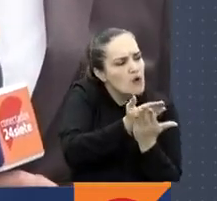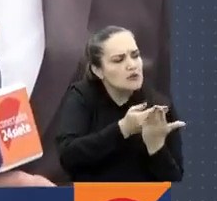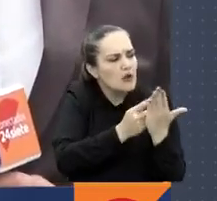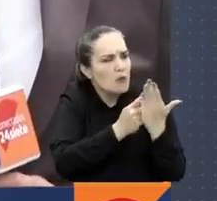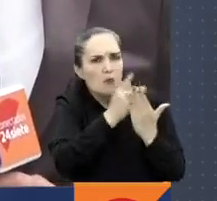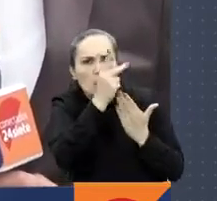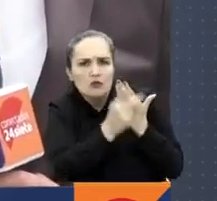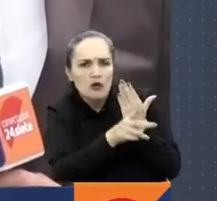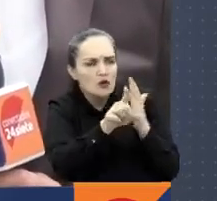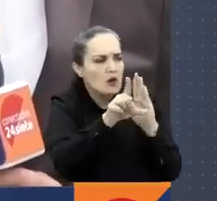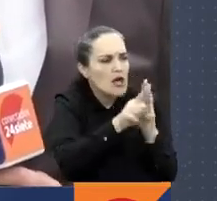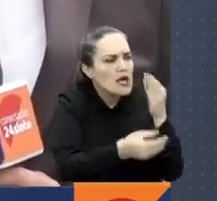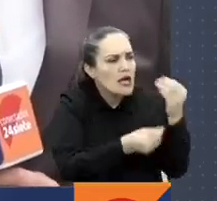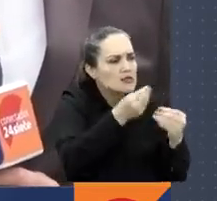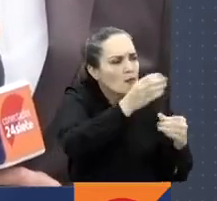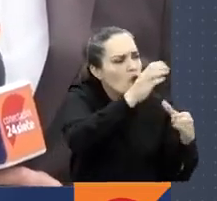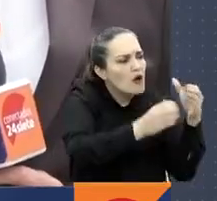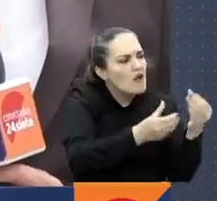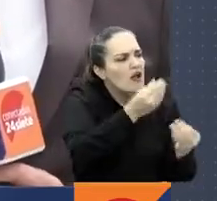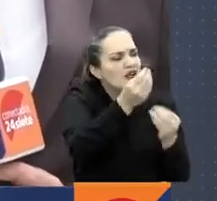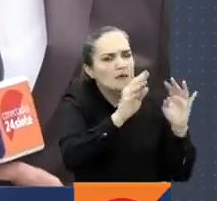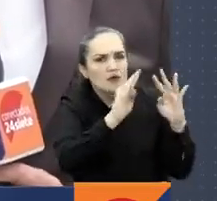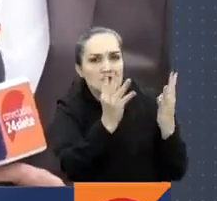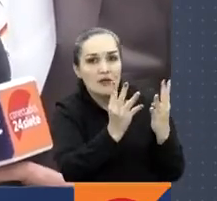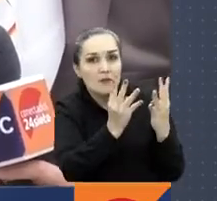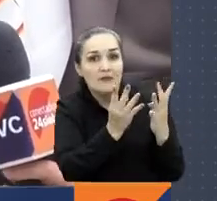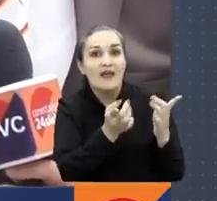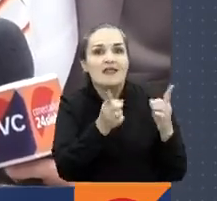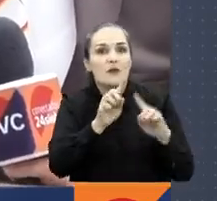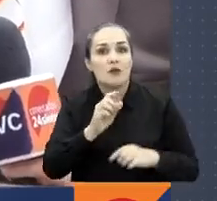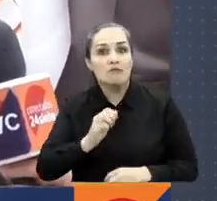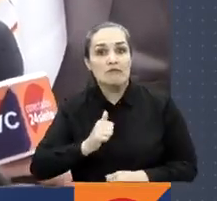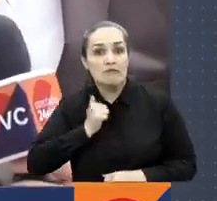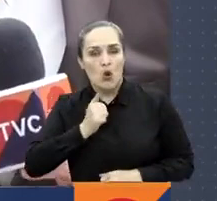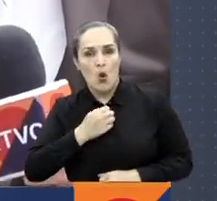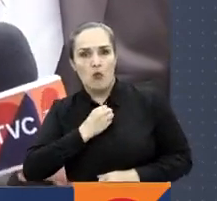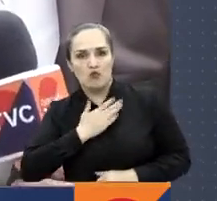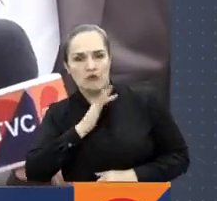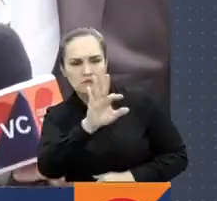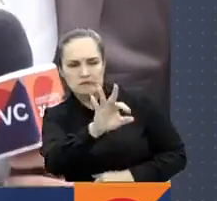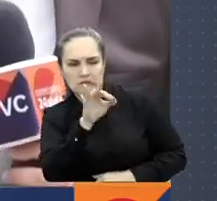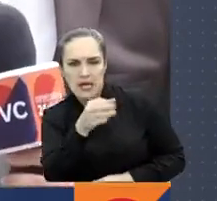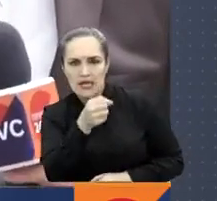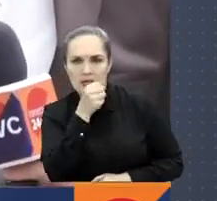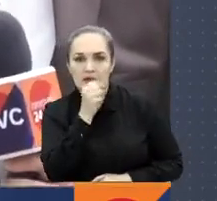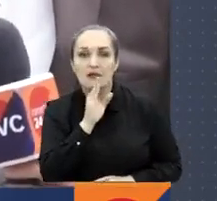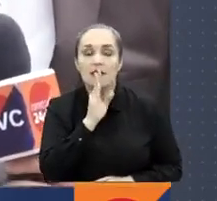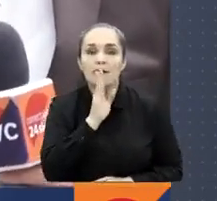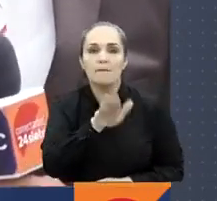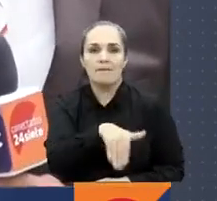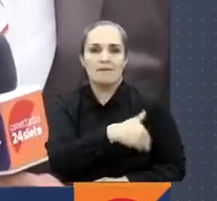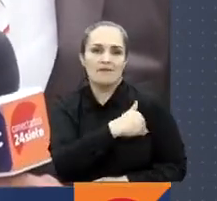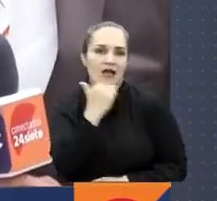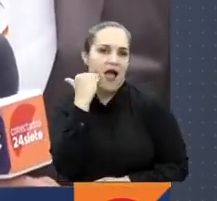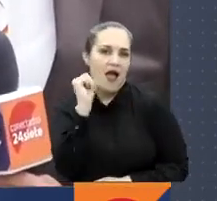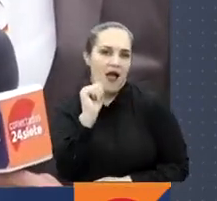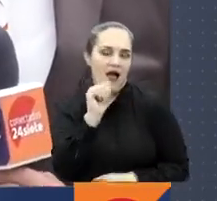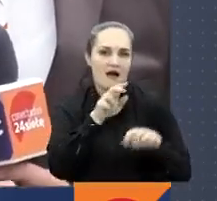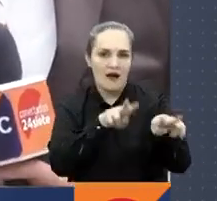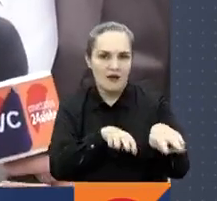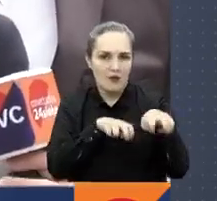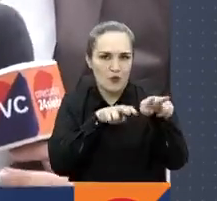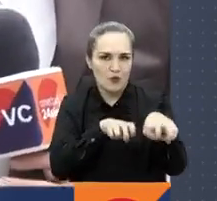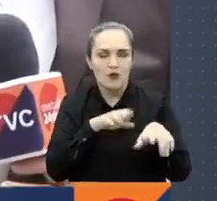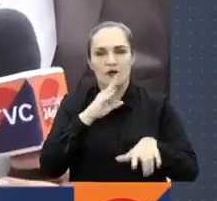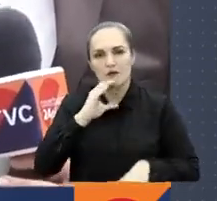Tuvimos la posibilidad de hablar con la ministra de Agricultura, Cecilia López, y nos habló, por supuesto, de la gran necesidad que tiene